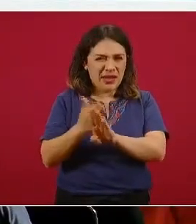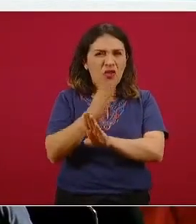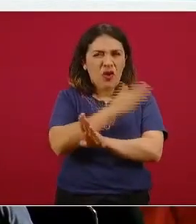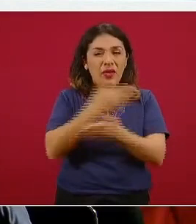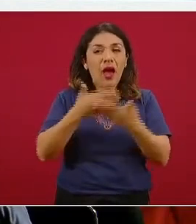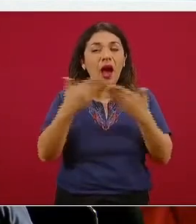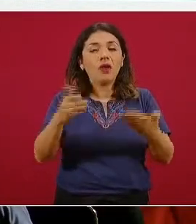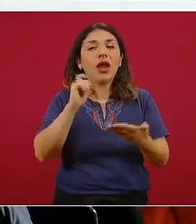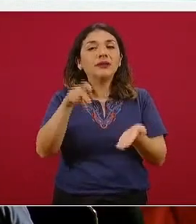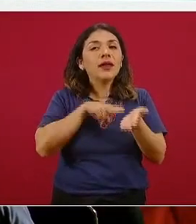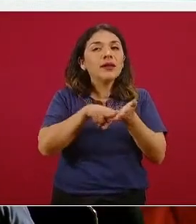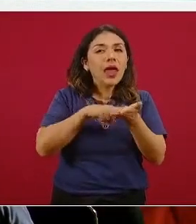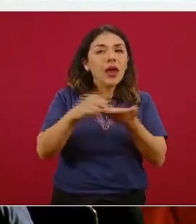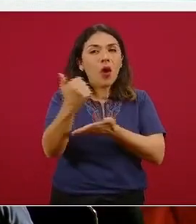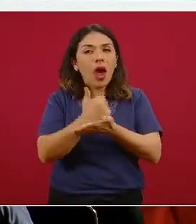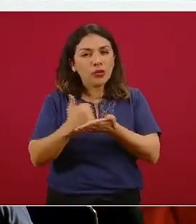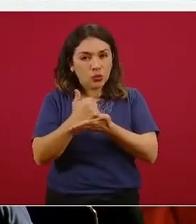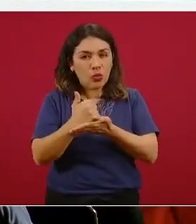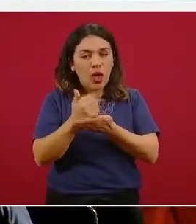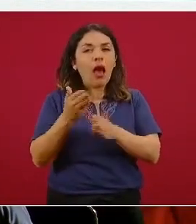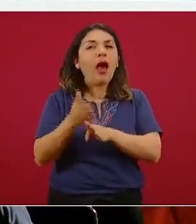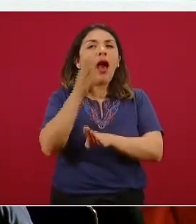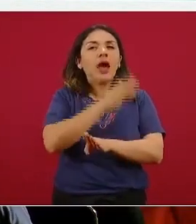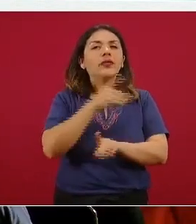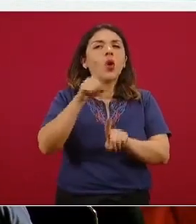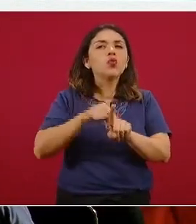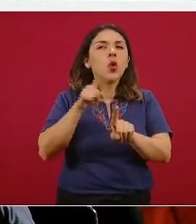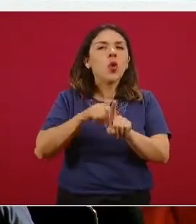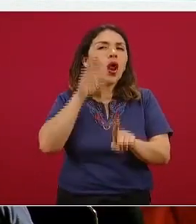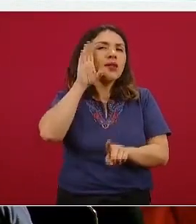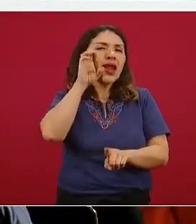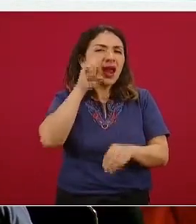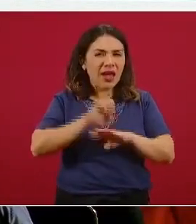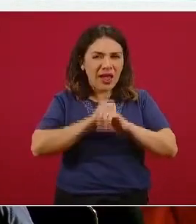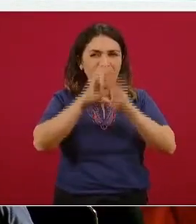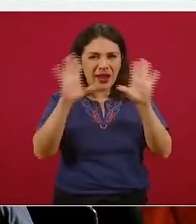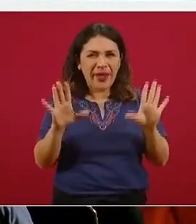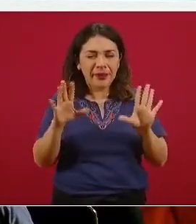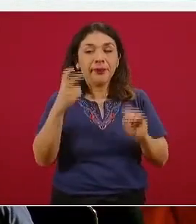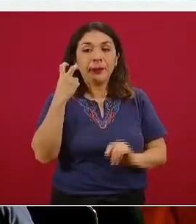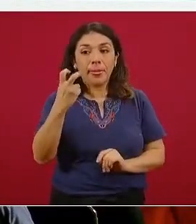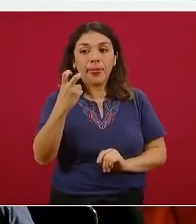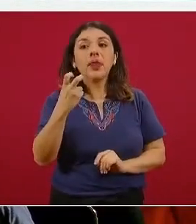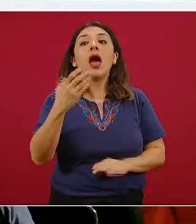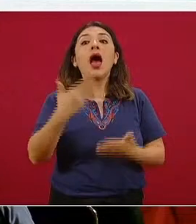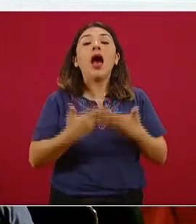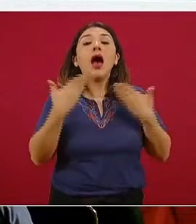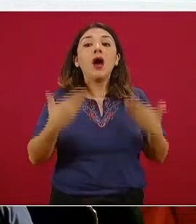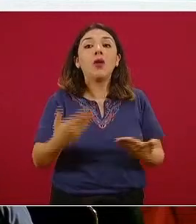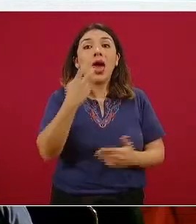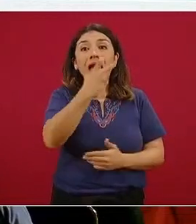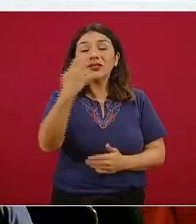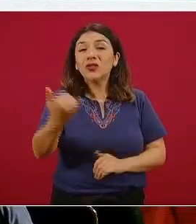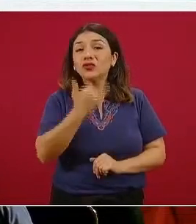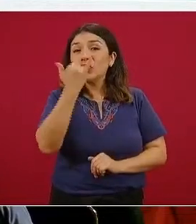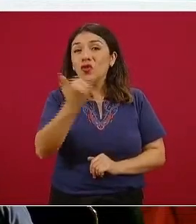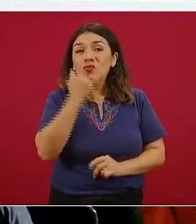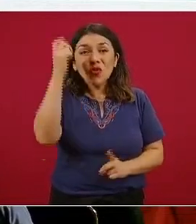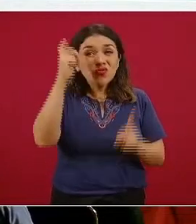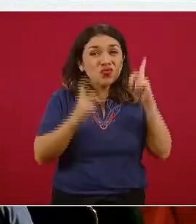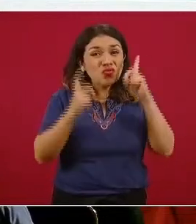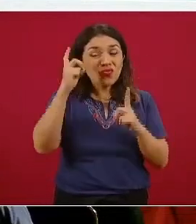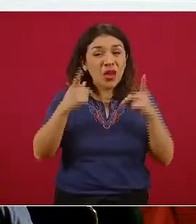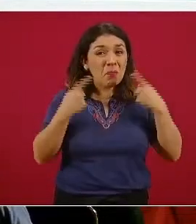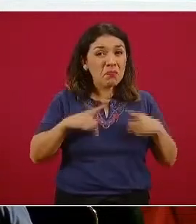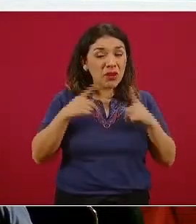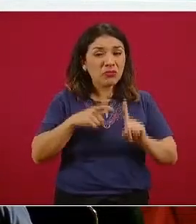negro y la azul, antes la ocupaban las barras de color naranja. ¿Por qué? Porque ahora a esos sospechosos, o sea,